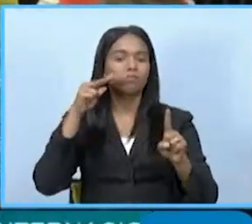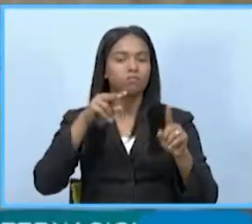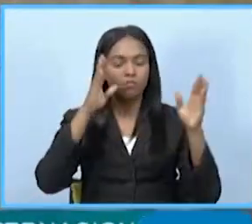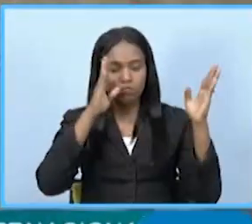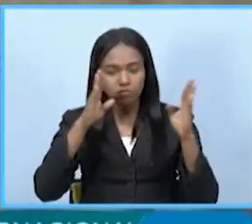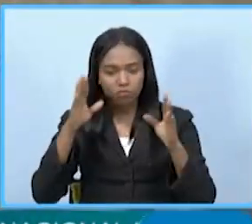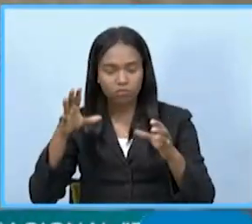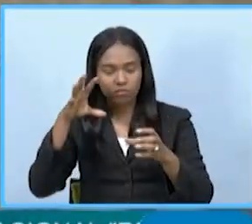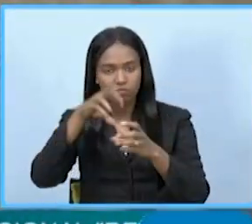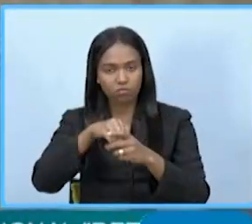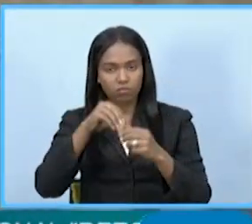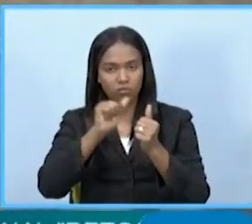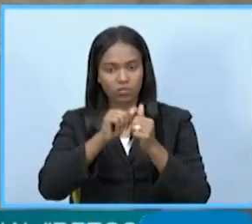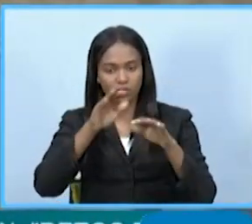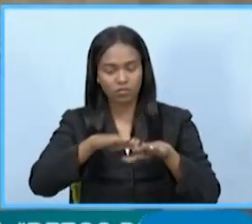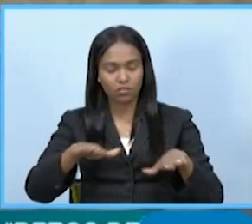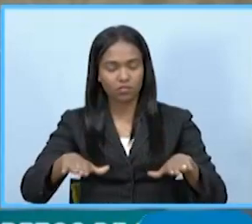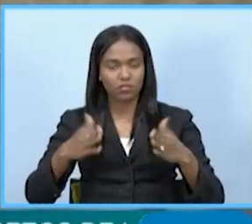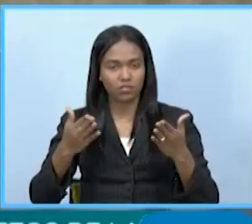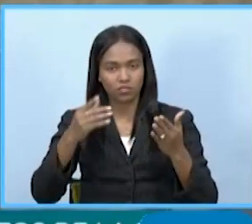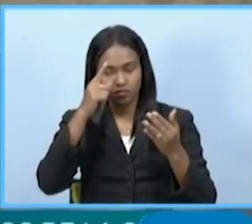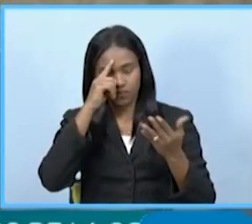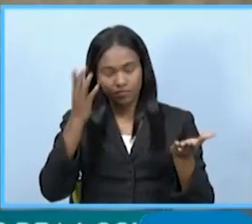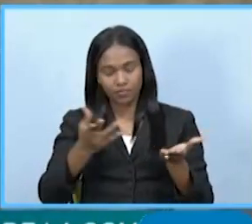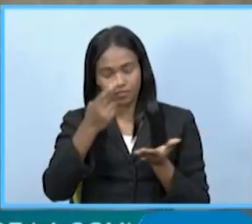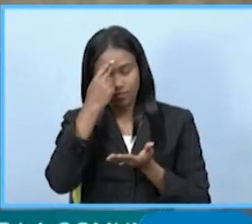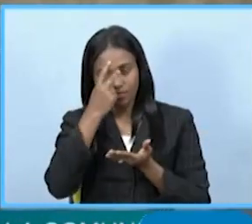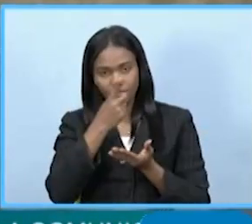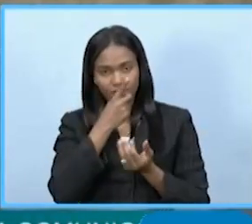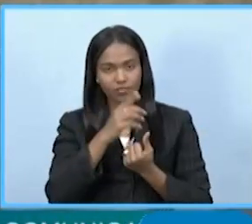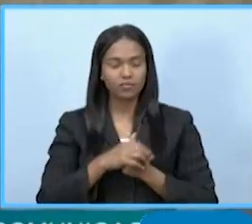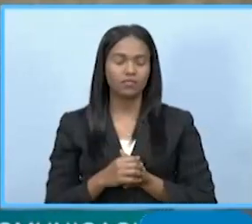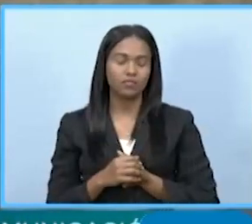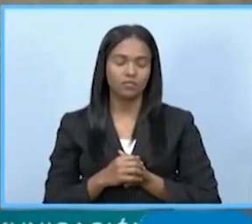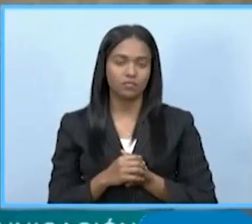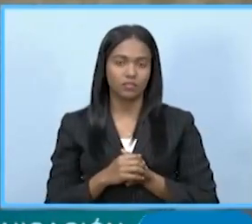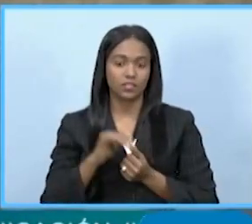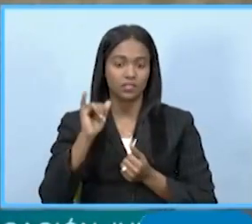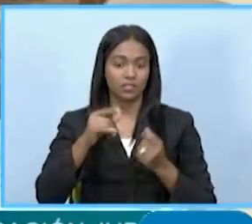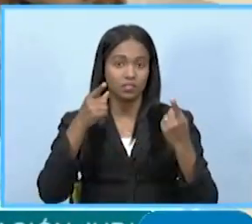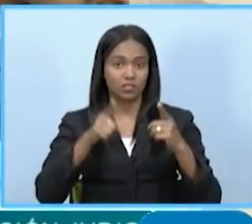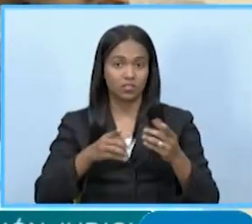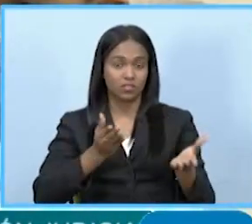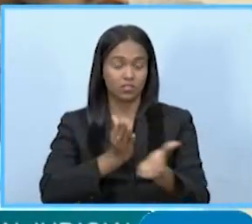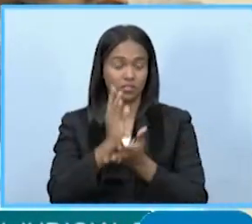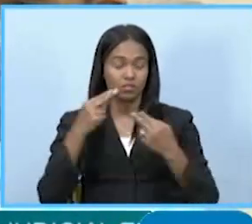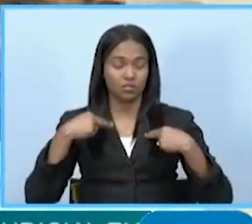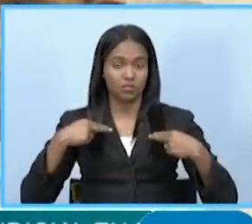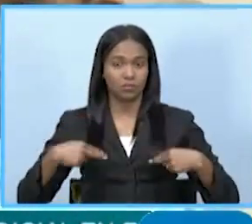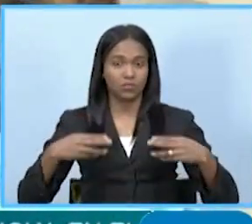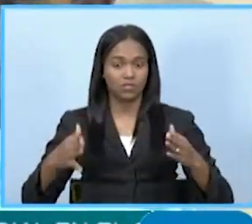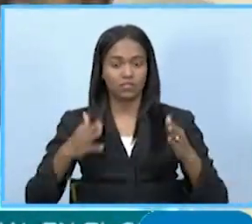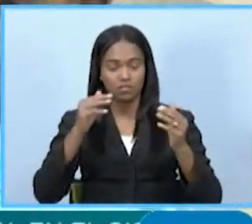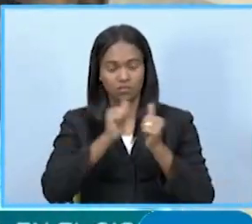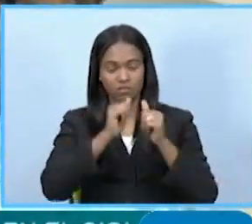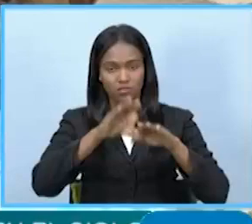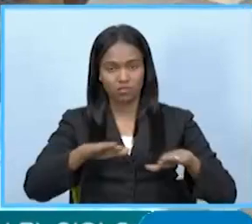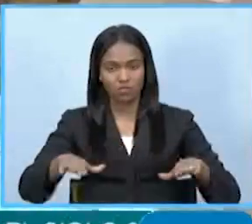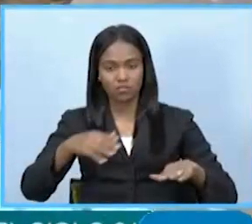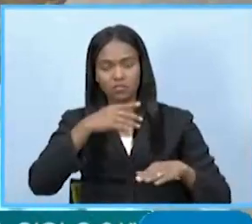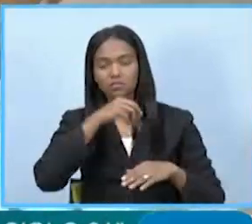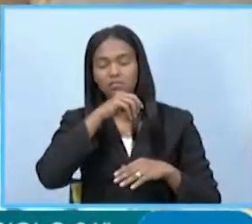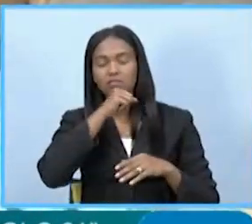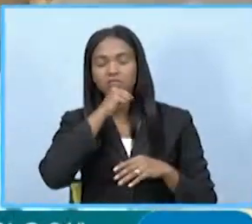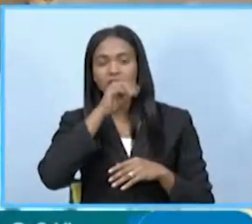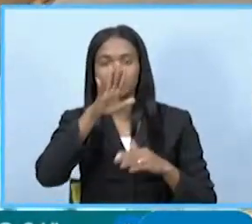atención integral a la primera infancia en la República Dominicana, como una cuestión de derechos humanos de los niños y niñas menores